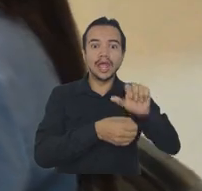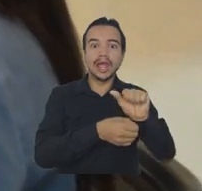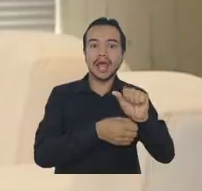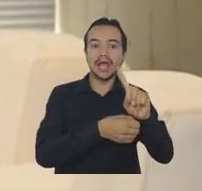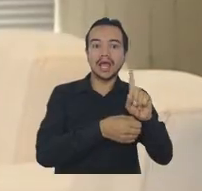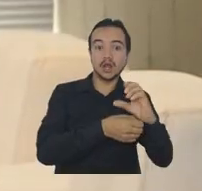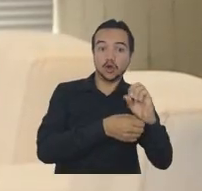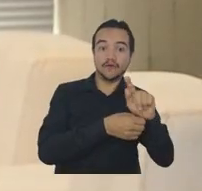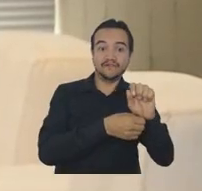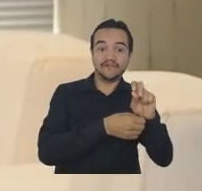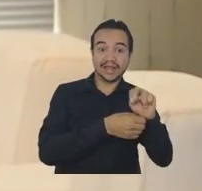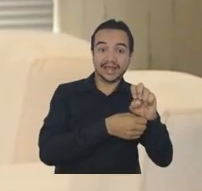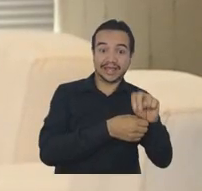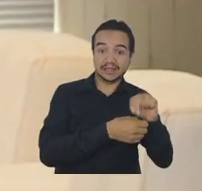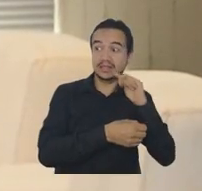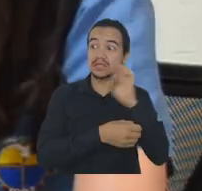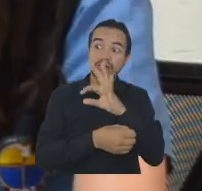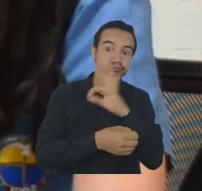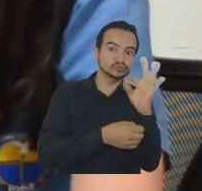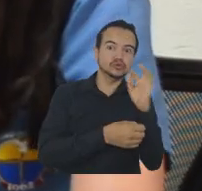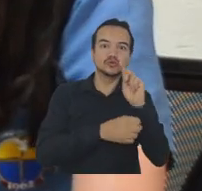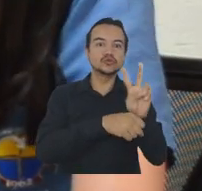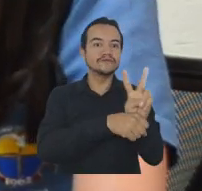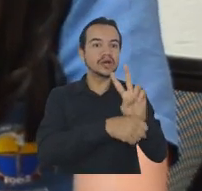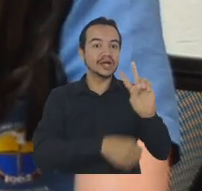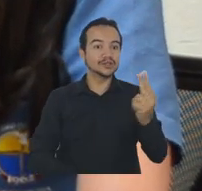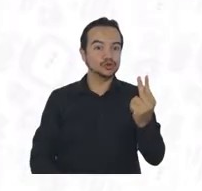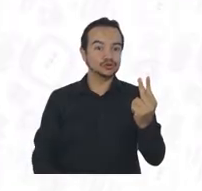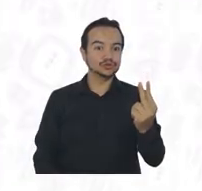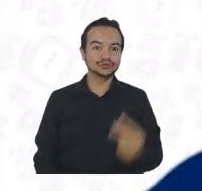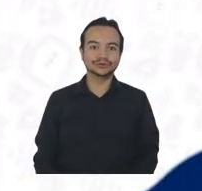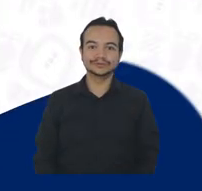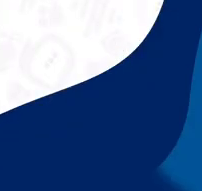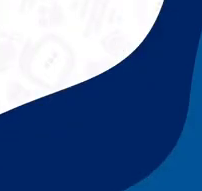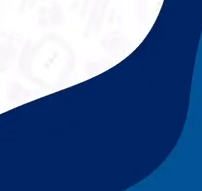Asociación Colombiana de Facultades y Escuelas de Enfermería, ACOFAEN.